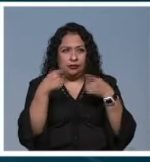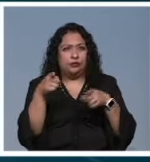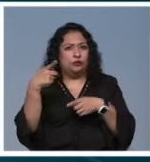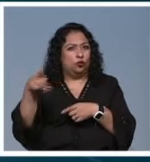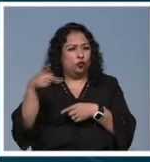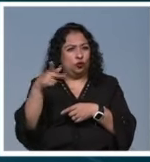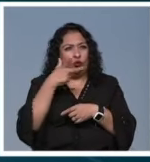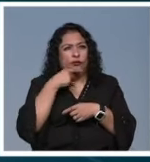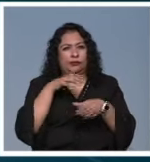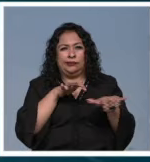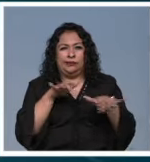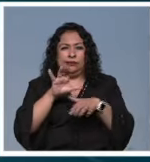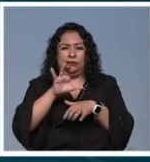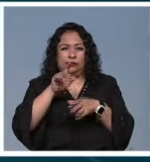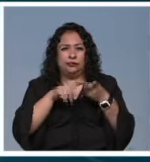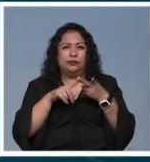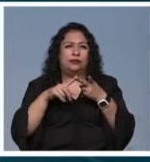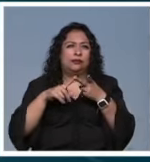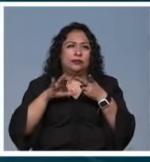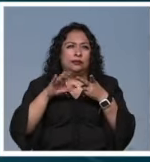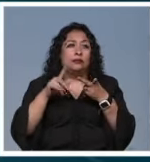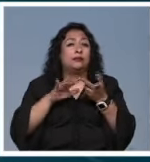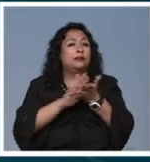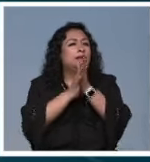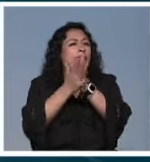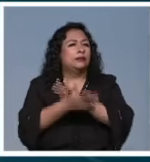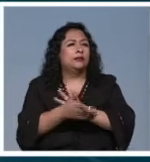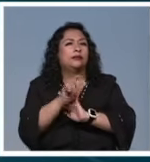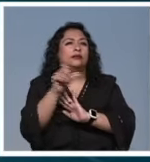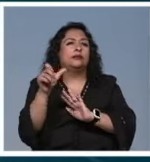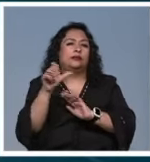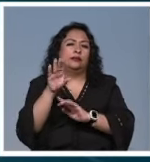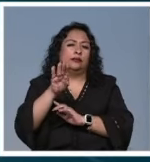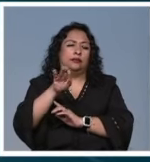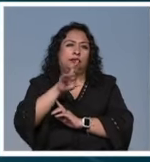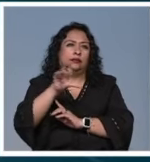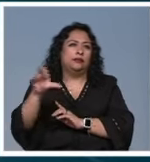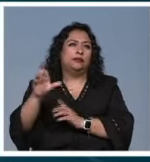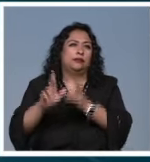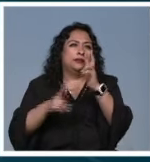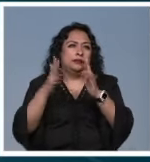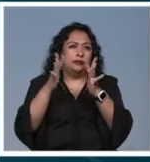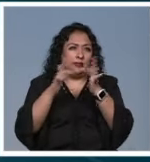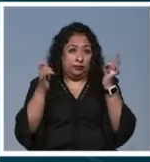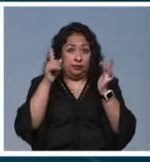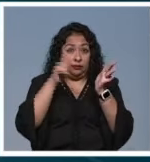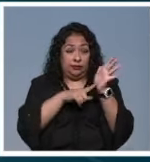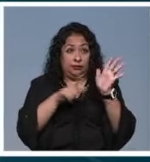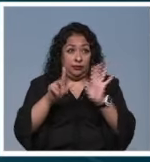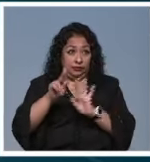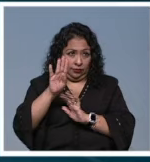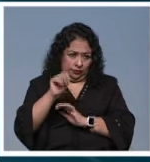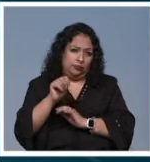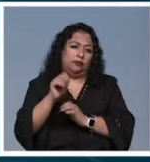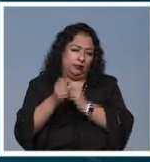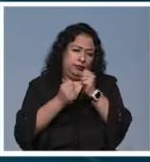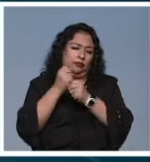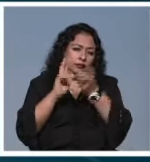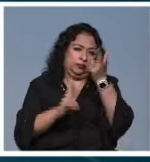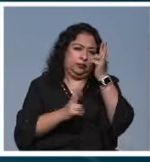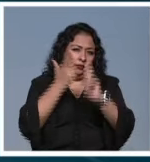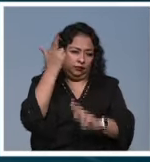gran organista, clavecinista, representa la transición de la monarquía a la Revolución Francesa, 1789, el año de la Revolución